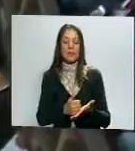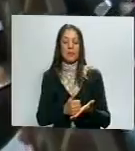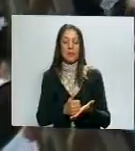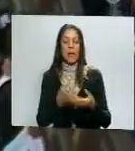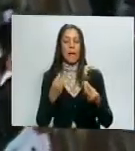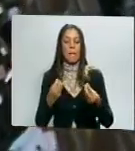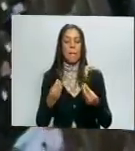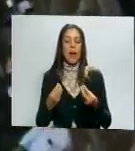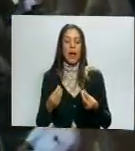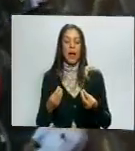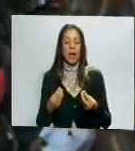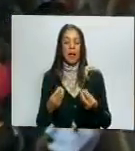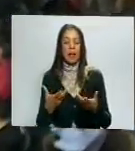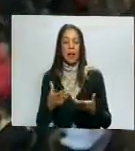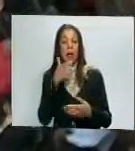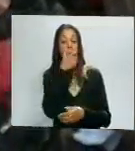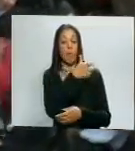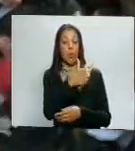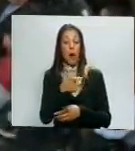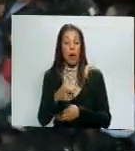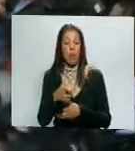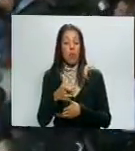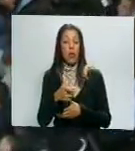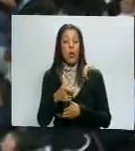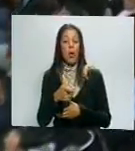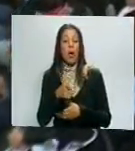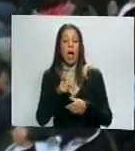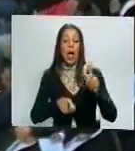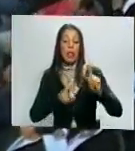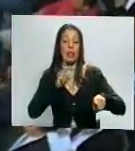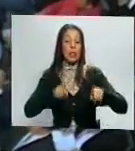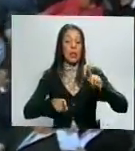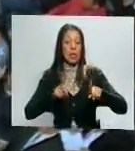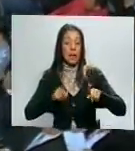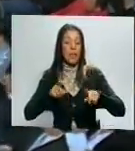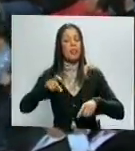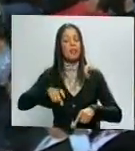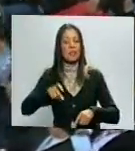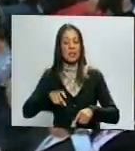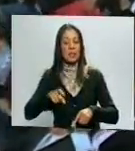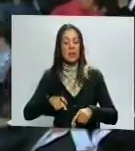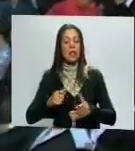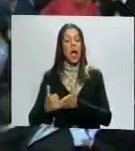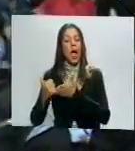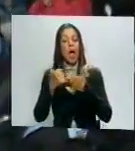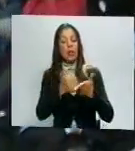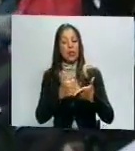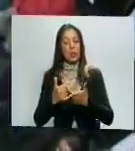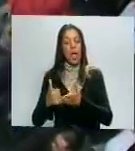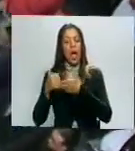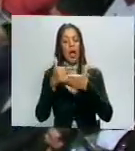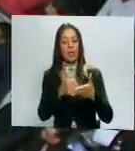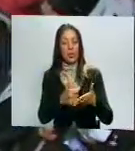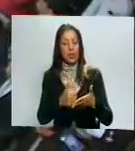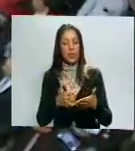para que le llegue al pueblo de acuerdo a sus necesidades las respuestas del gobierno